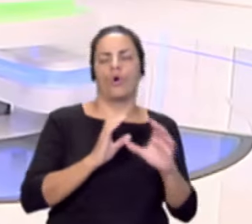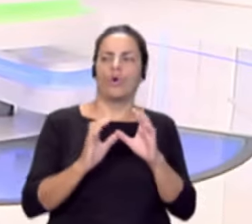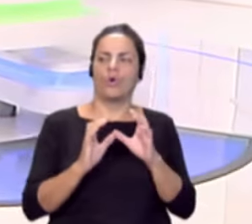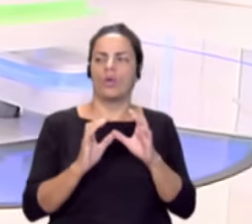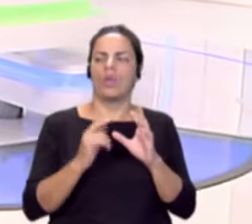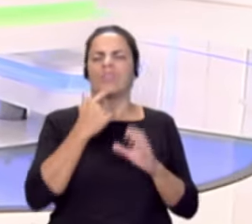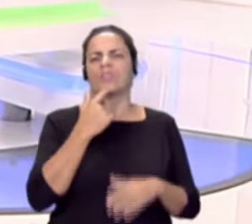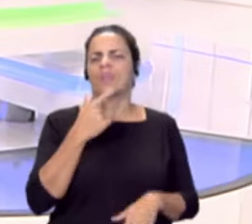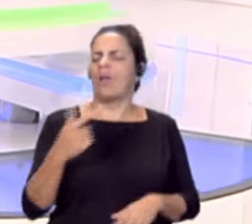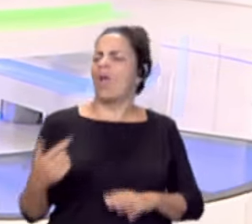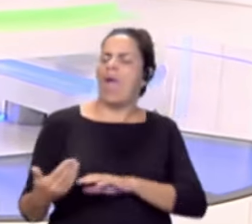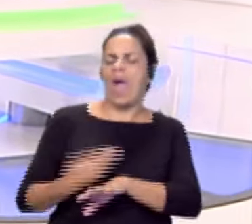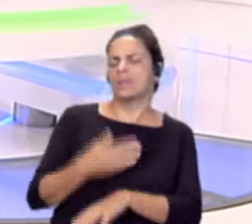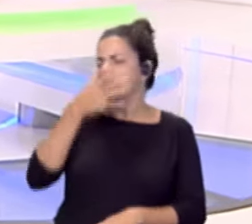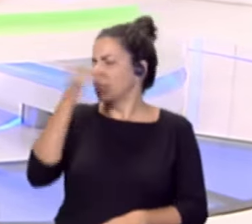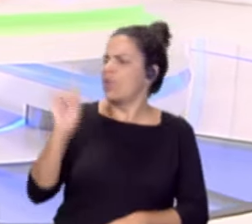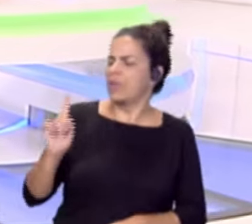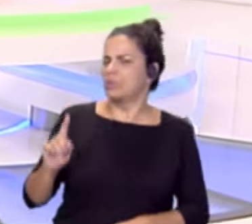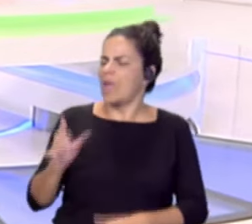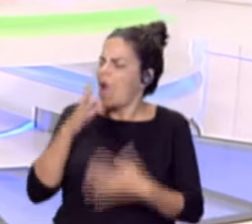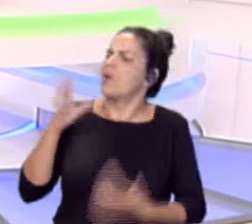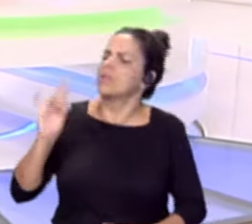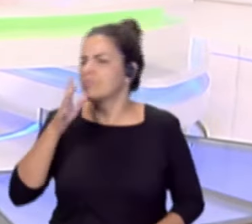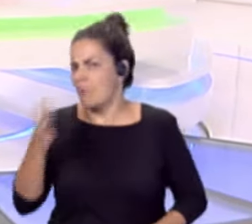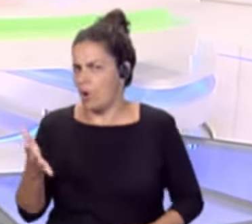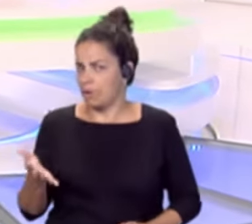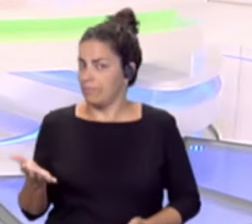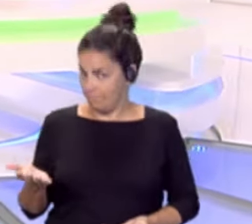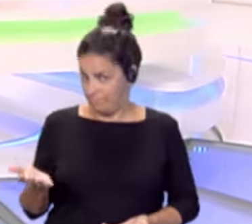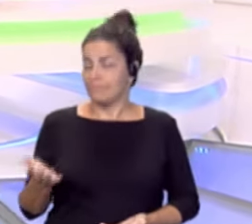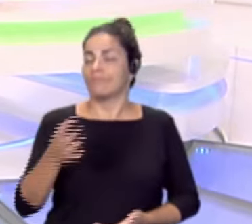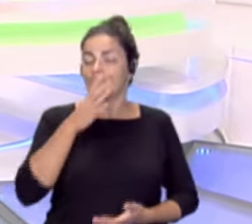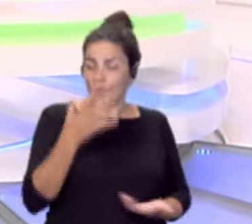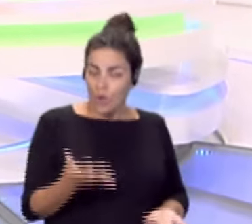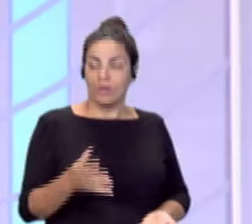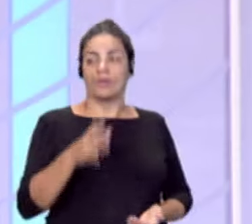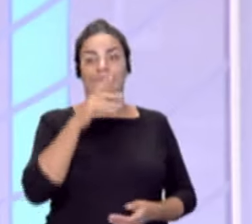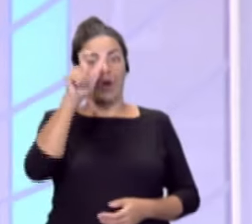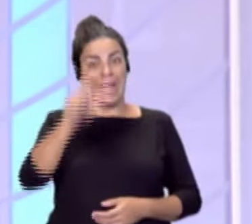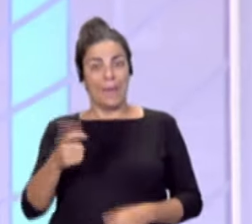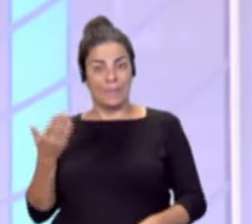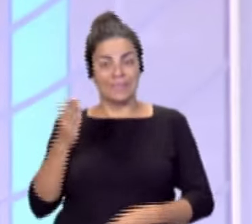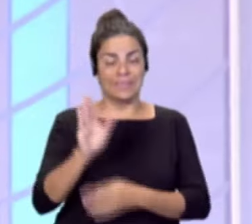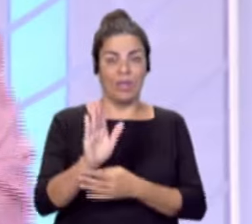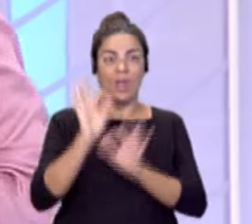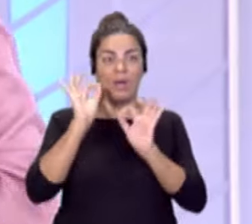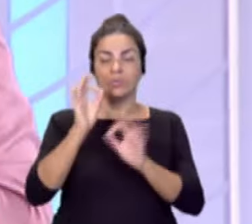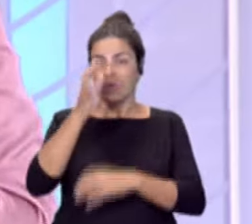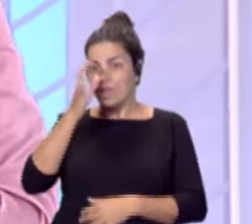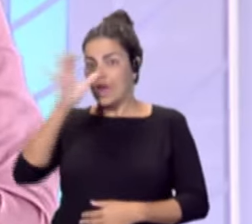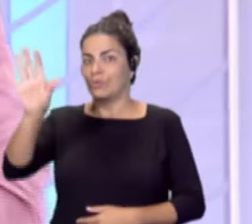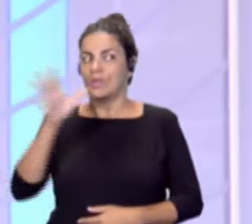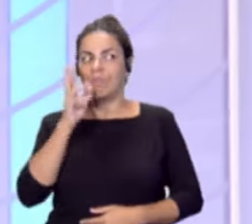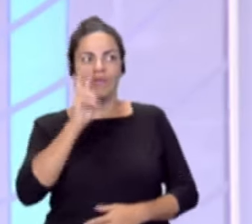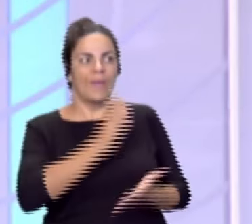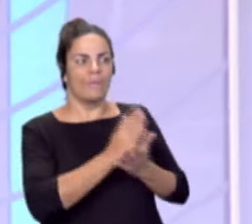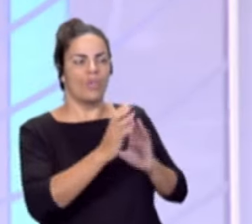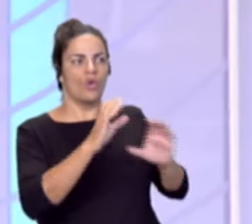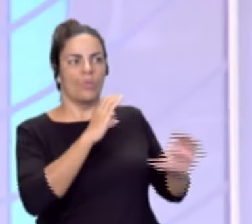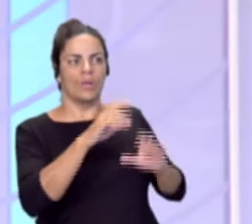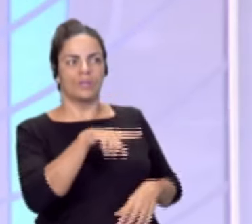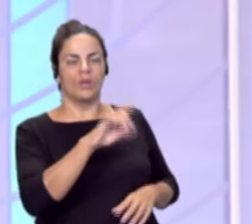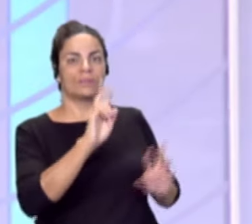denunciado antes, por qué ahora? ¿Por qué ahora? Es que resulta que la presentadora lo hace cuando ven los medios de comunicación que ha saltado eso. Porque